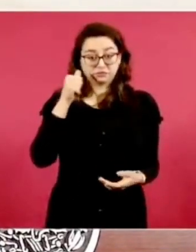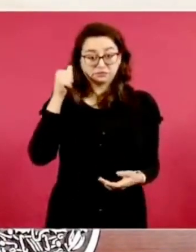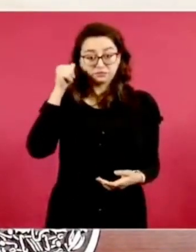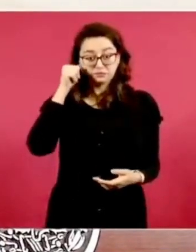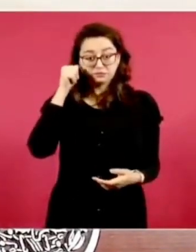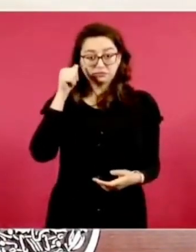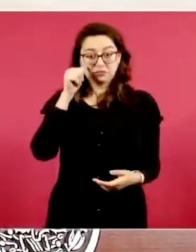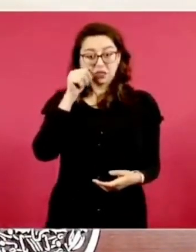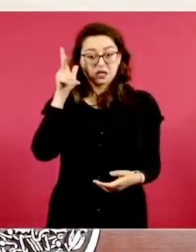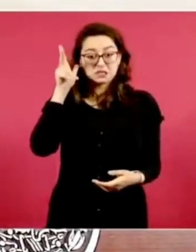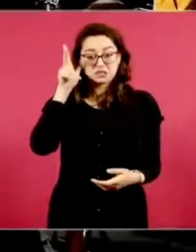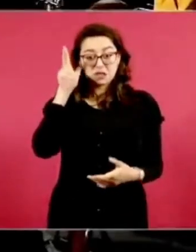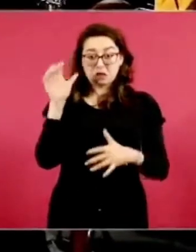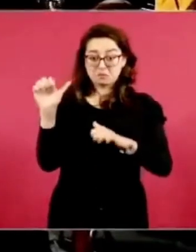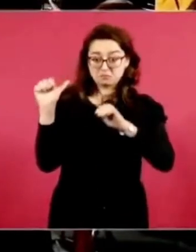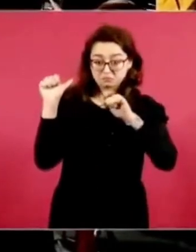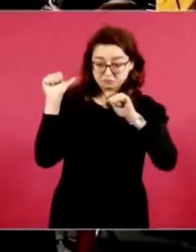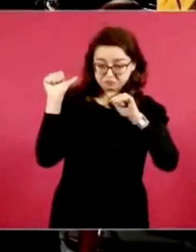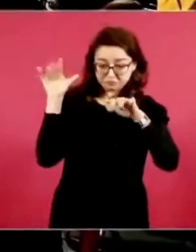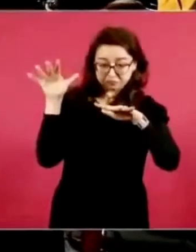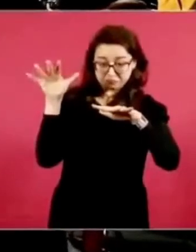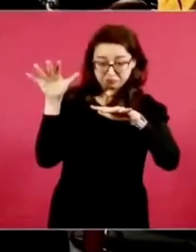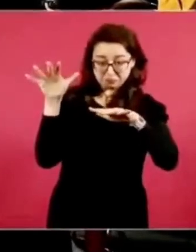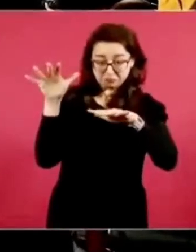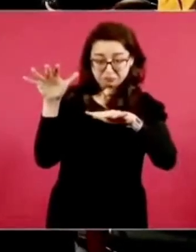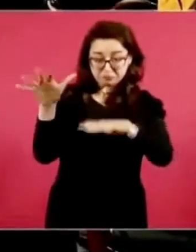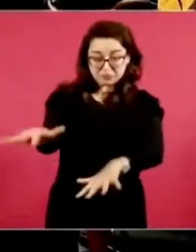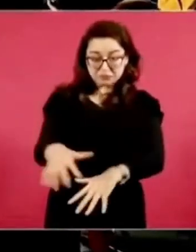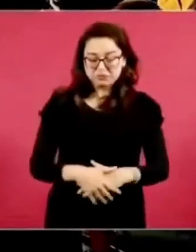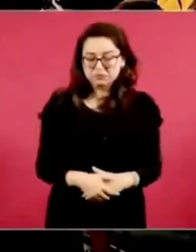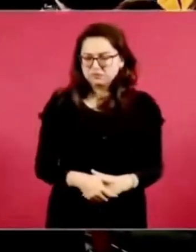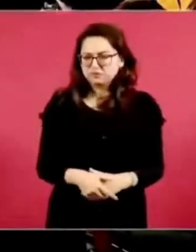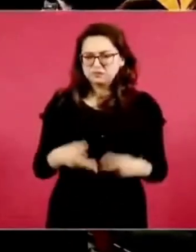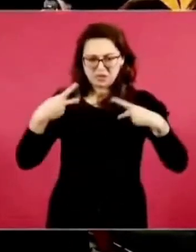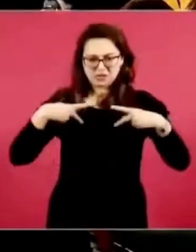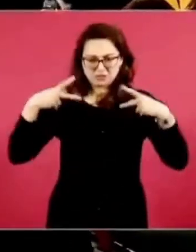qué viene a la marcha? Porque es un dictador.